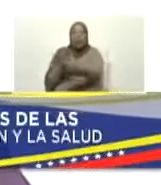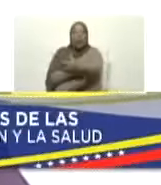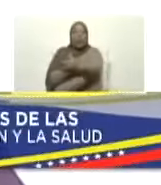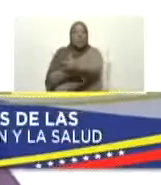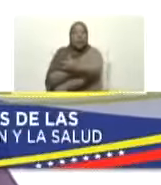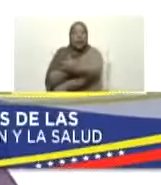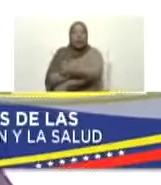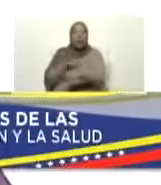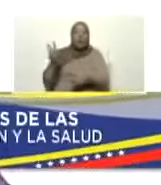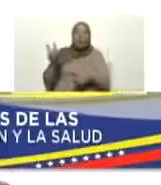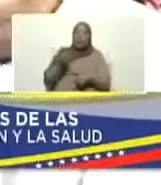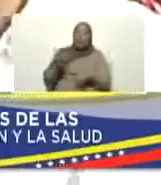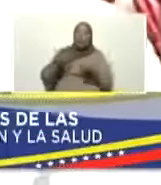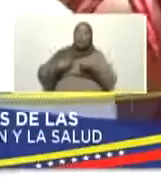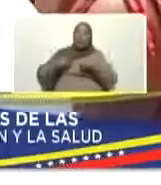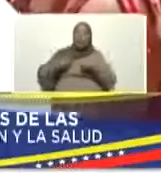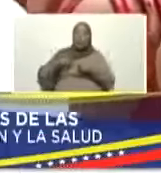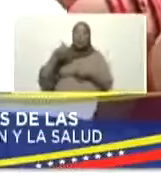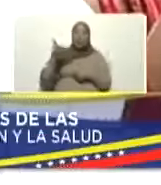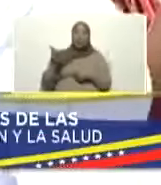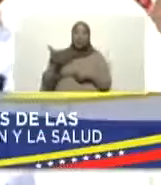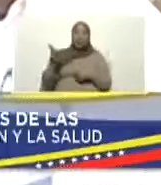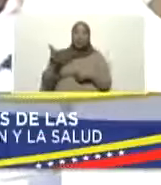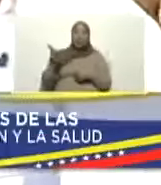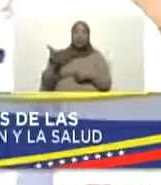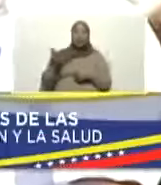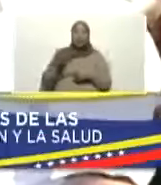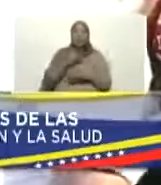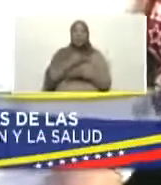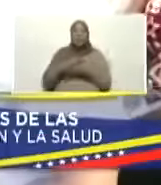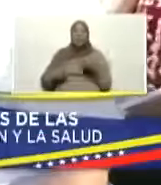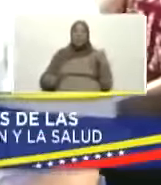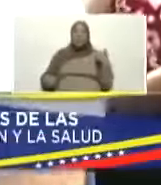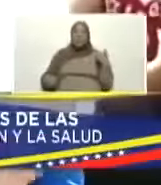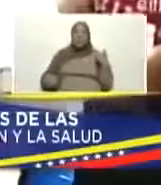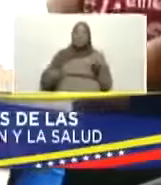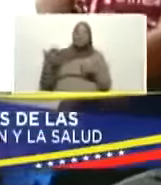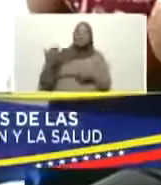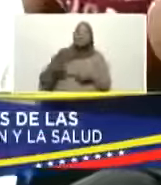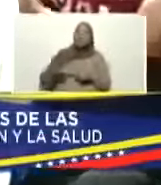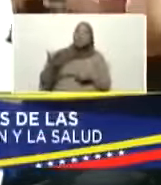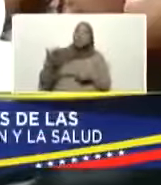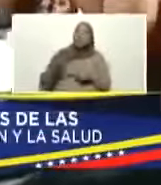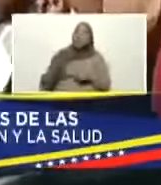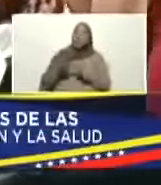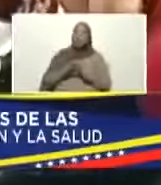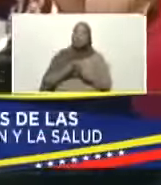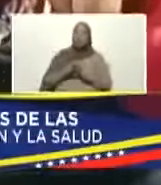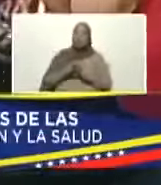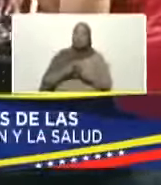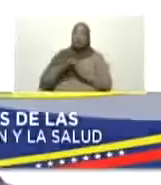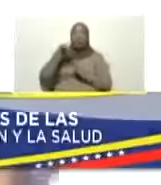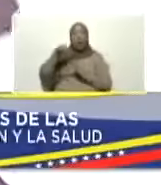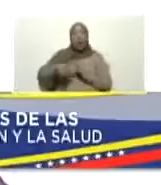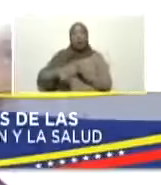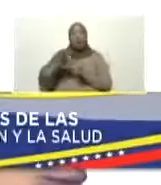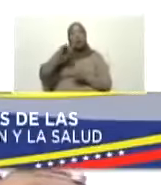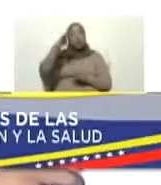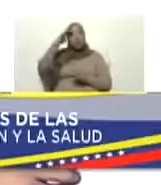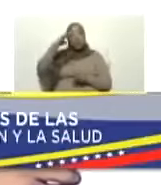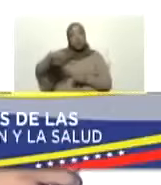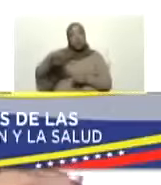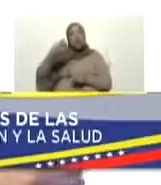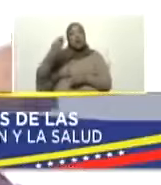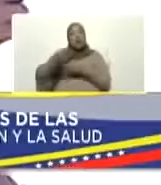están. Asimismo, presidente, es importante resaltar que esta universidad es creada gracias